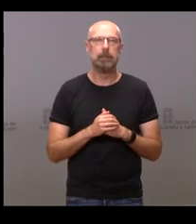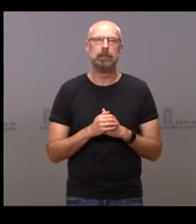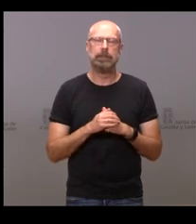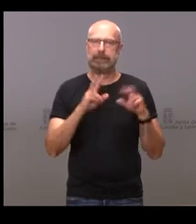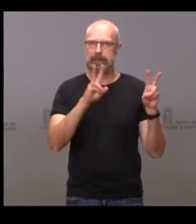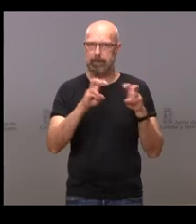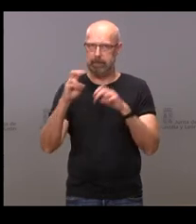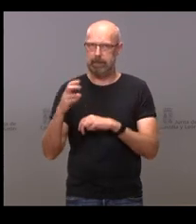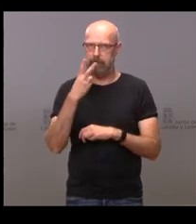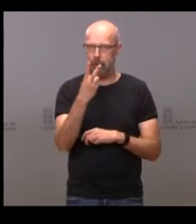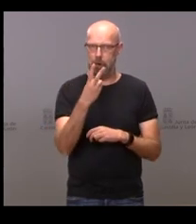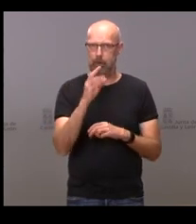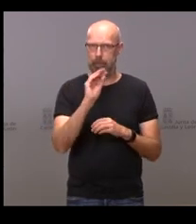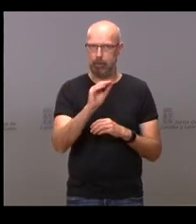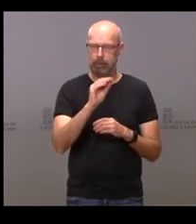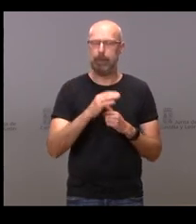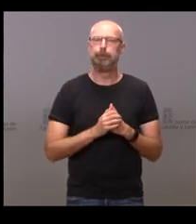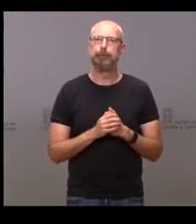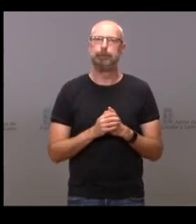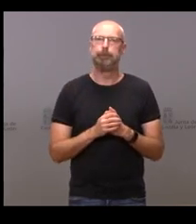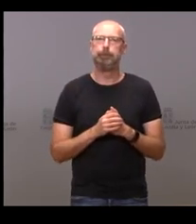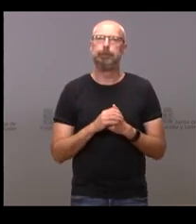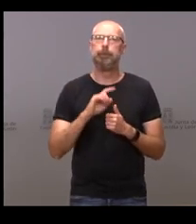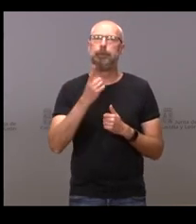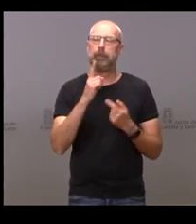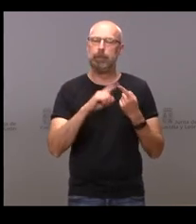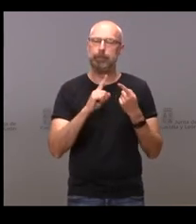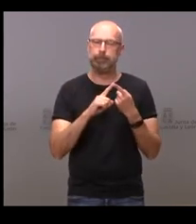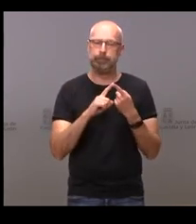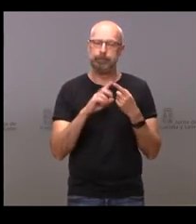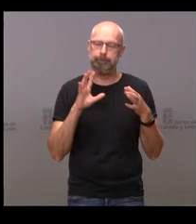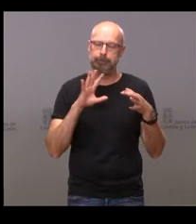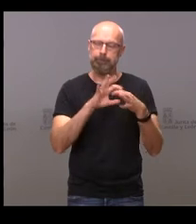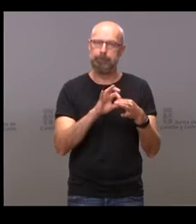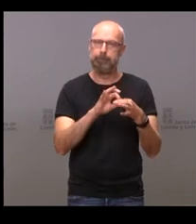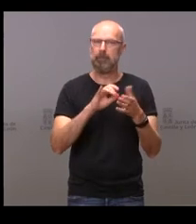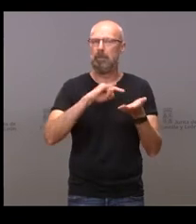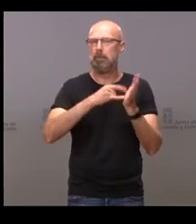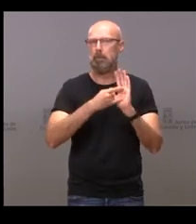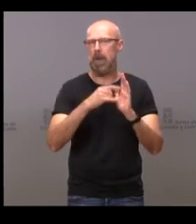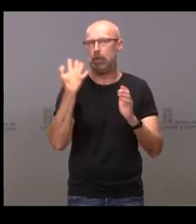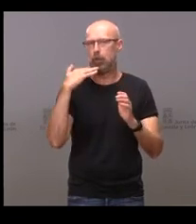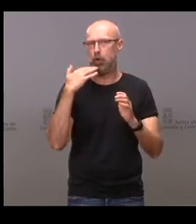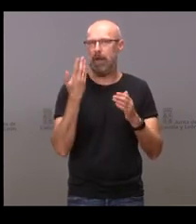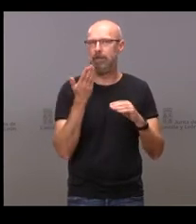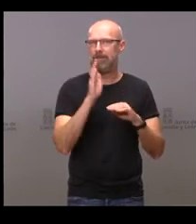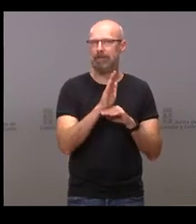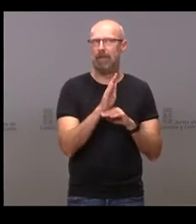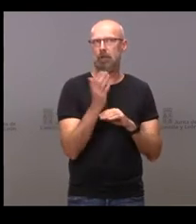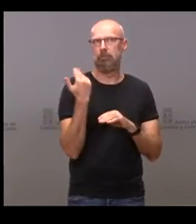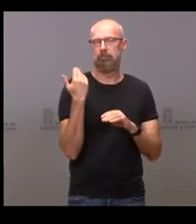temas para el vicepresidente y portavoz. El primero tiene que ver con el plan Soria que se presentó aquí el